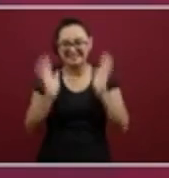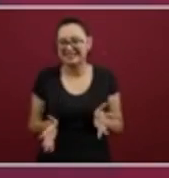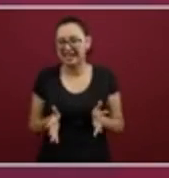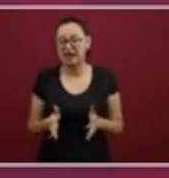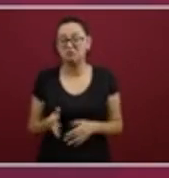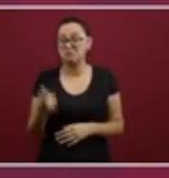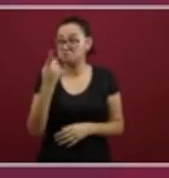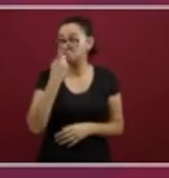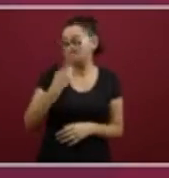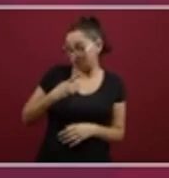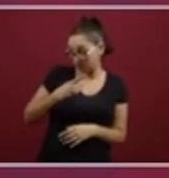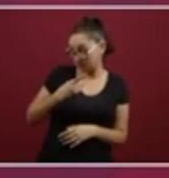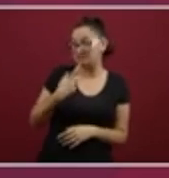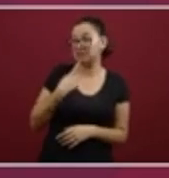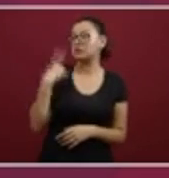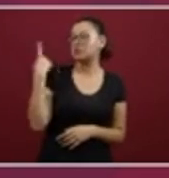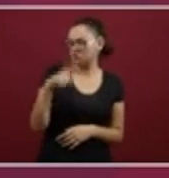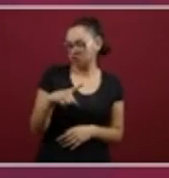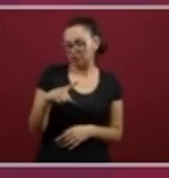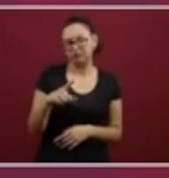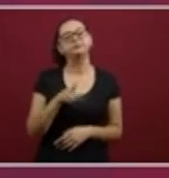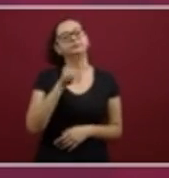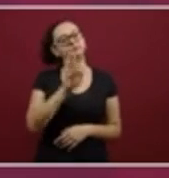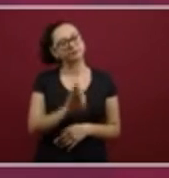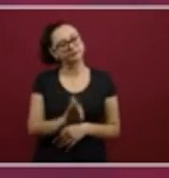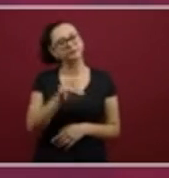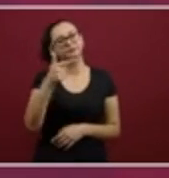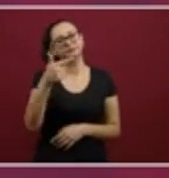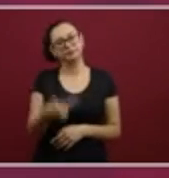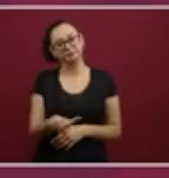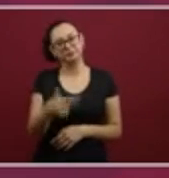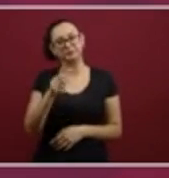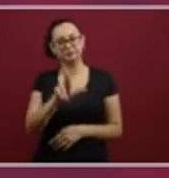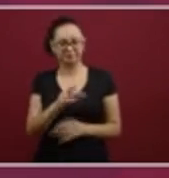denuncia va a